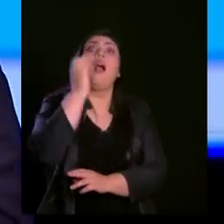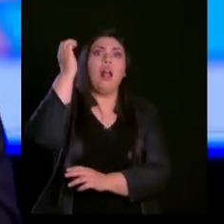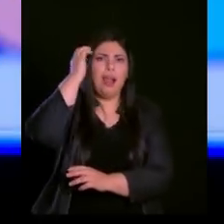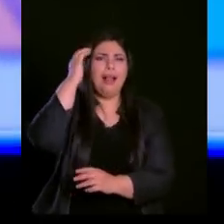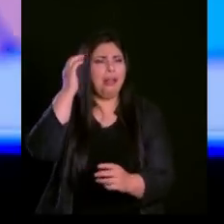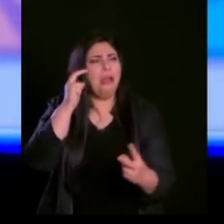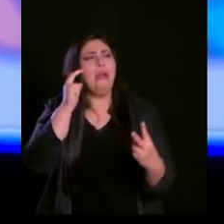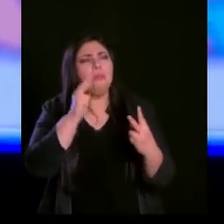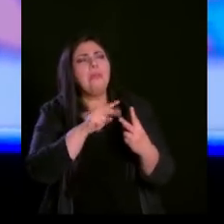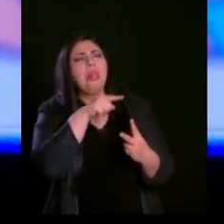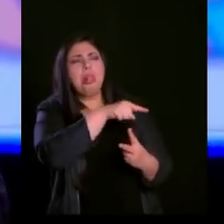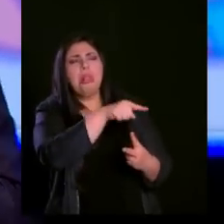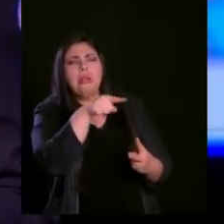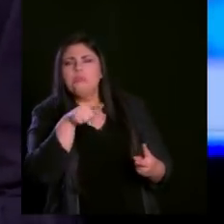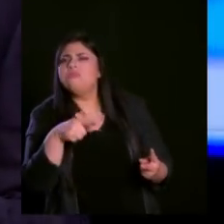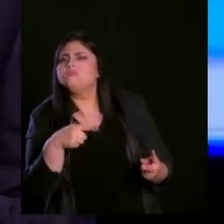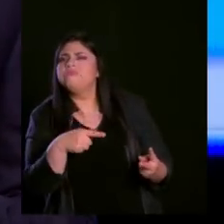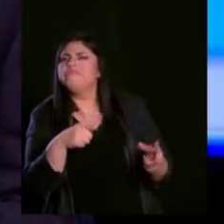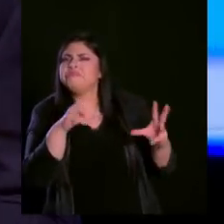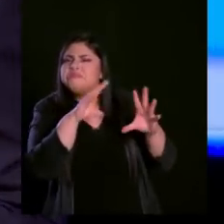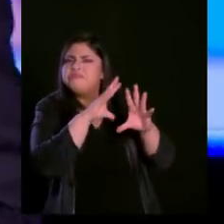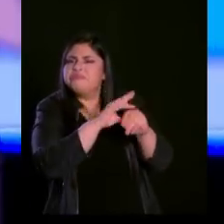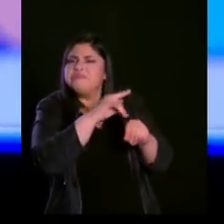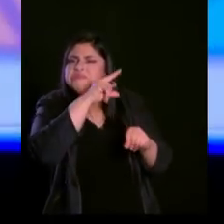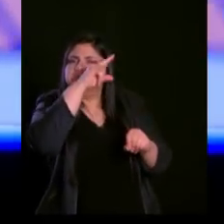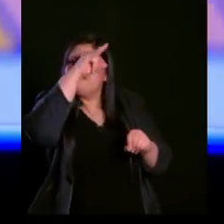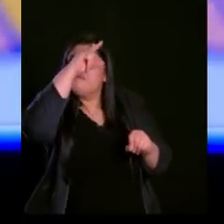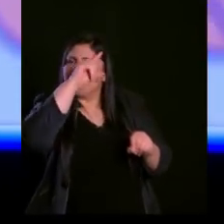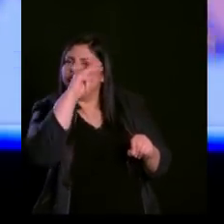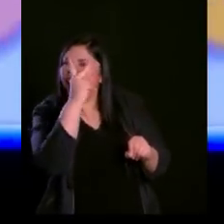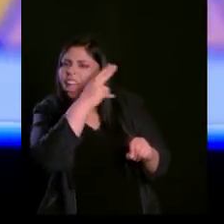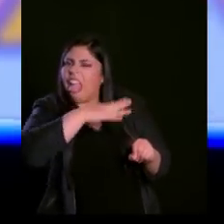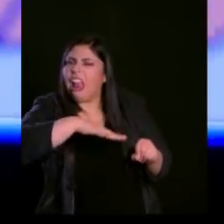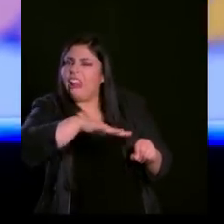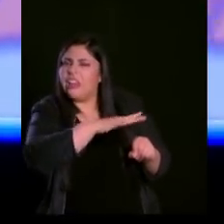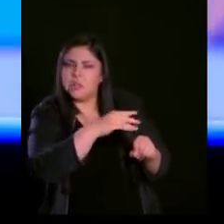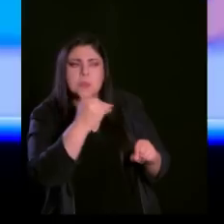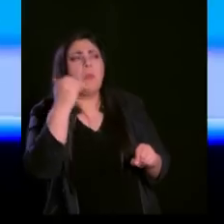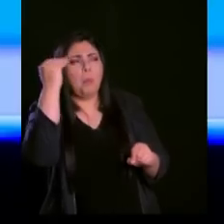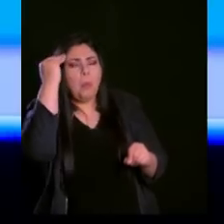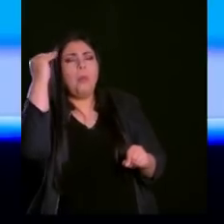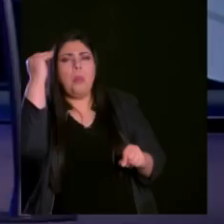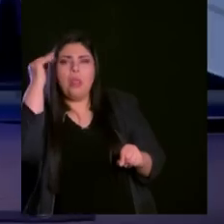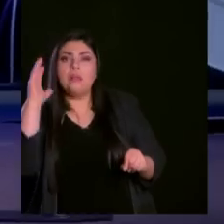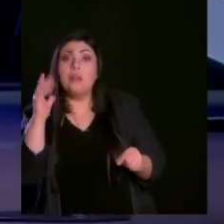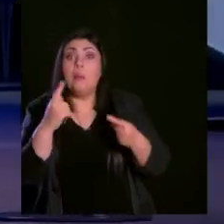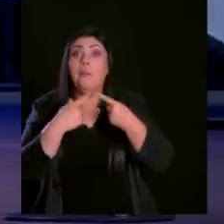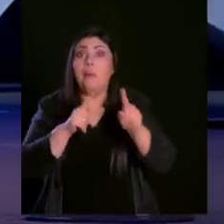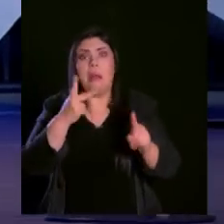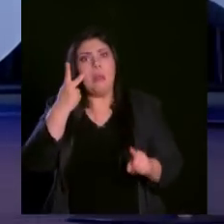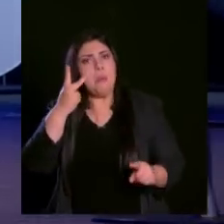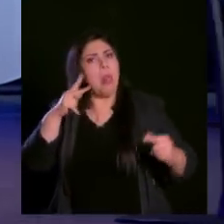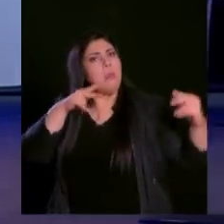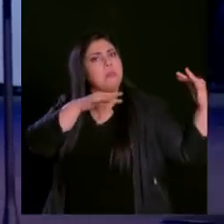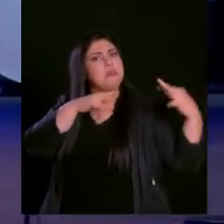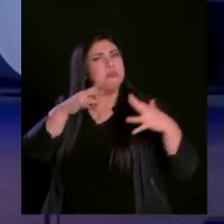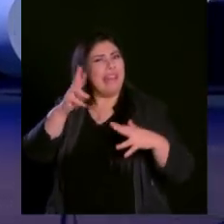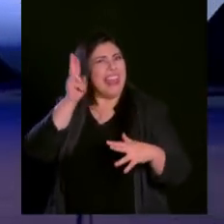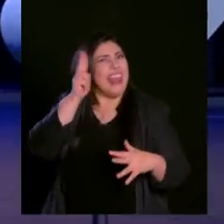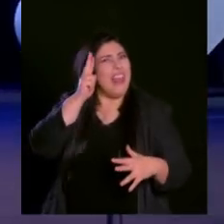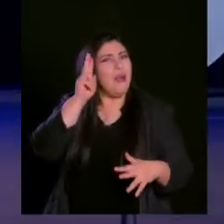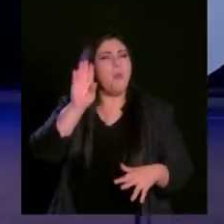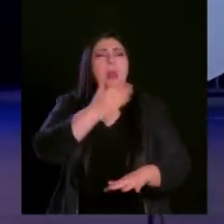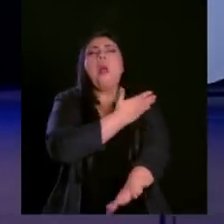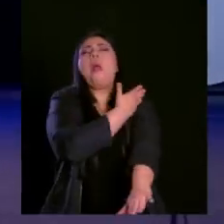Pero hay batalla hay una batalla muy representativa en la Biblia David